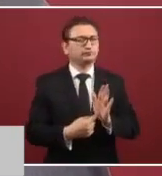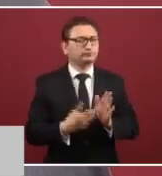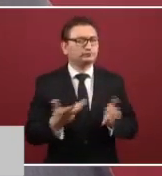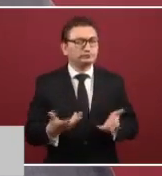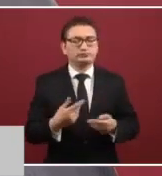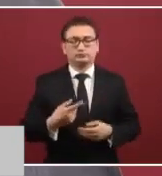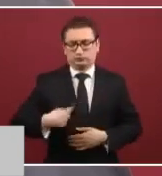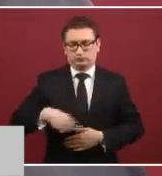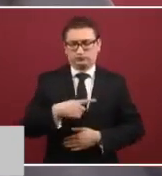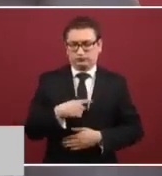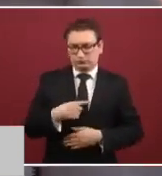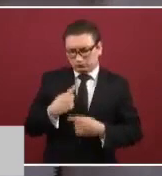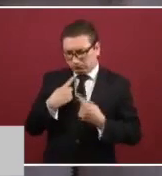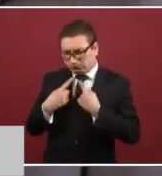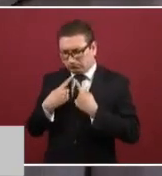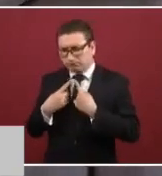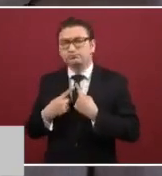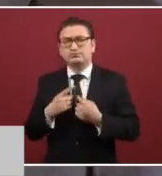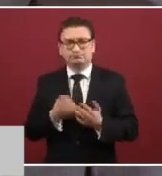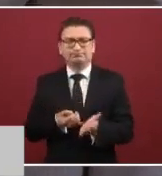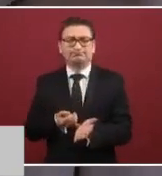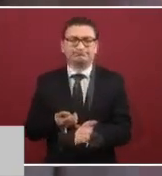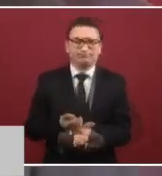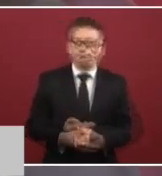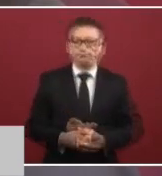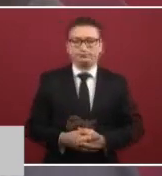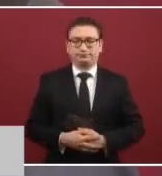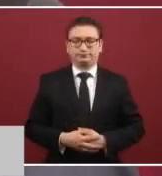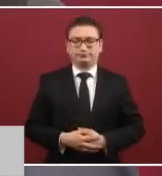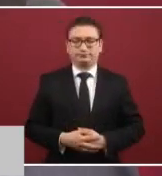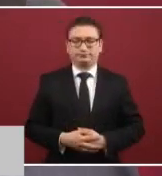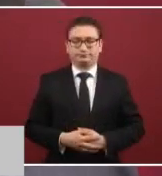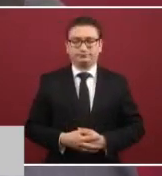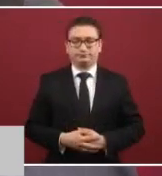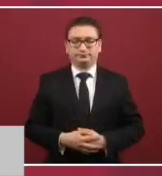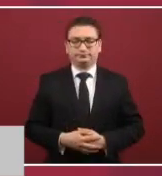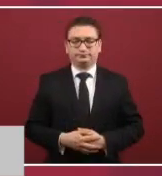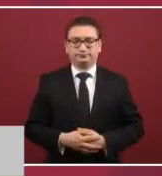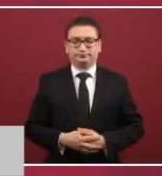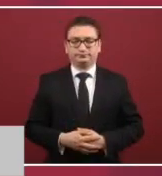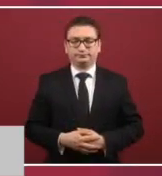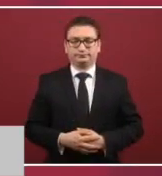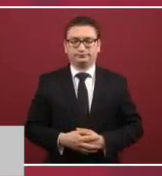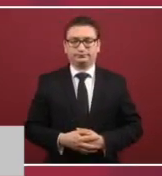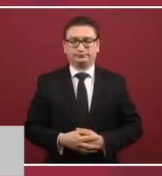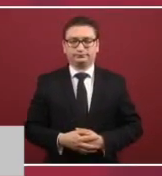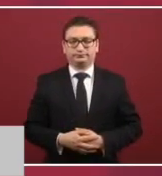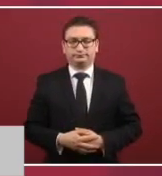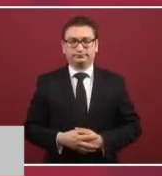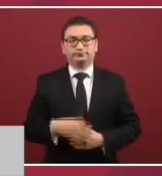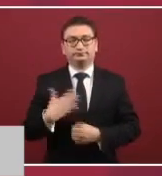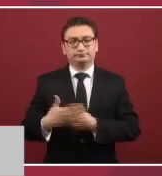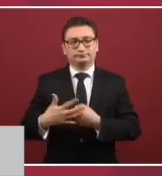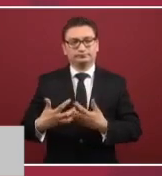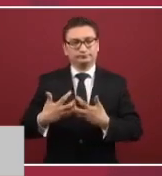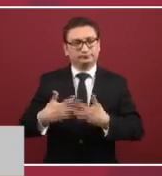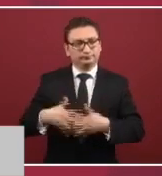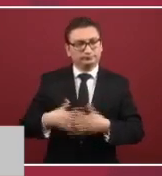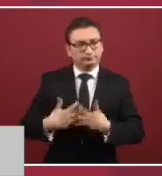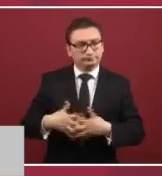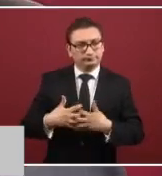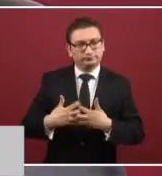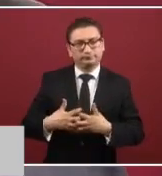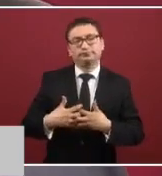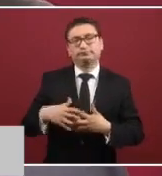hemos tomado de llevar a cabo la construcción de la refinería de Dos Bocas,